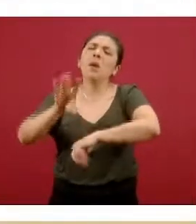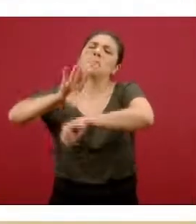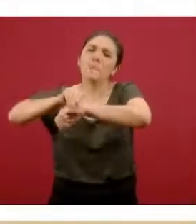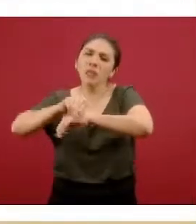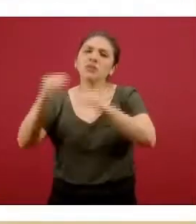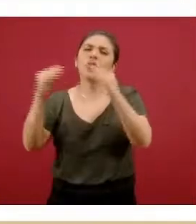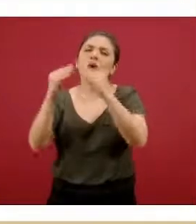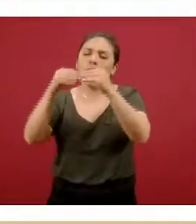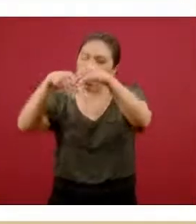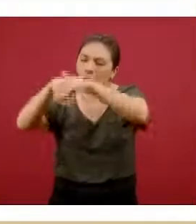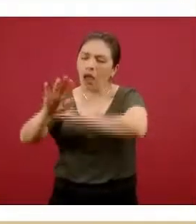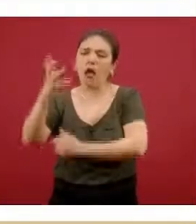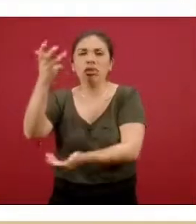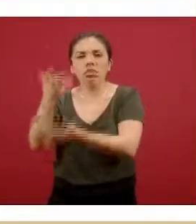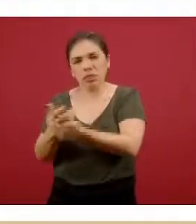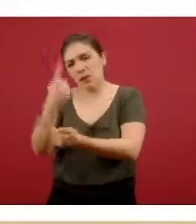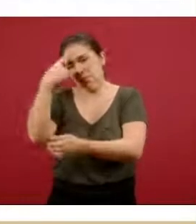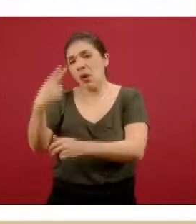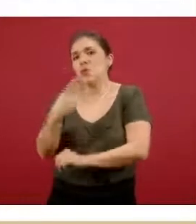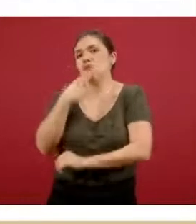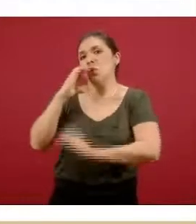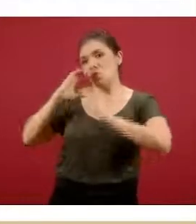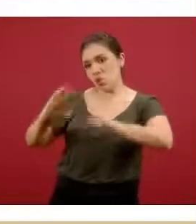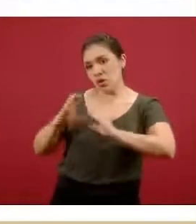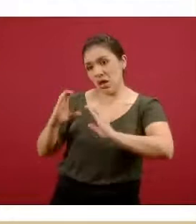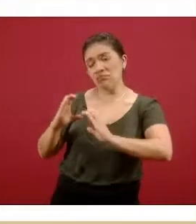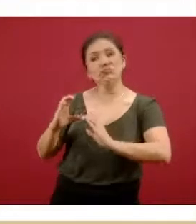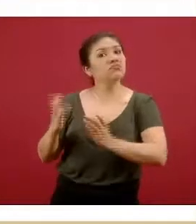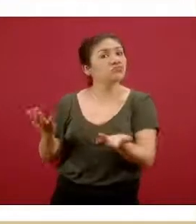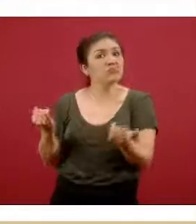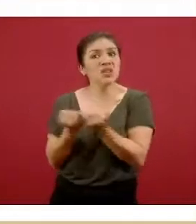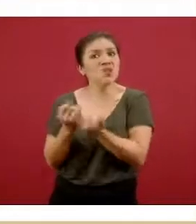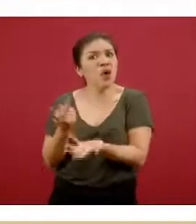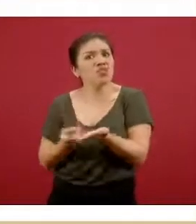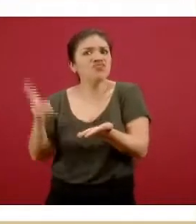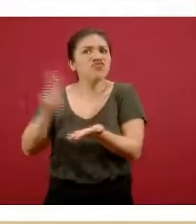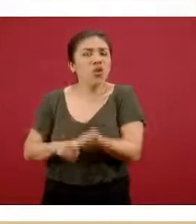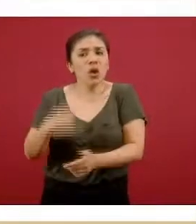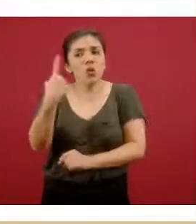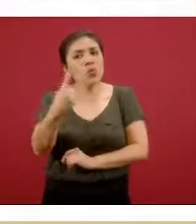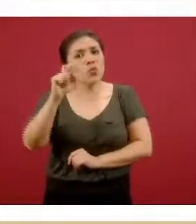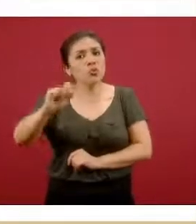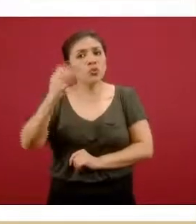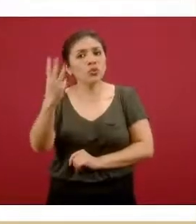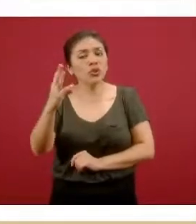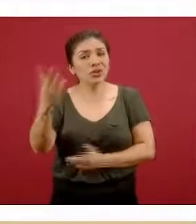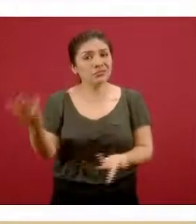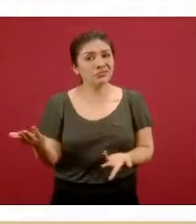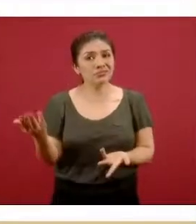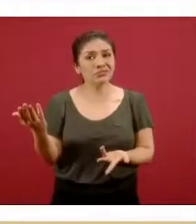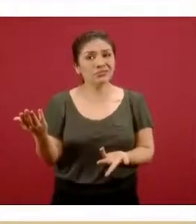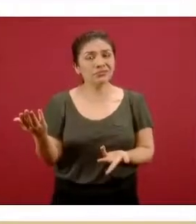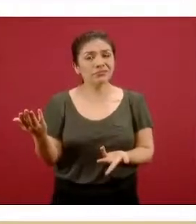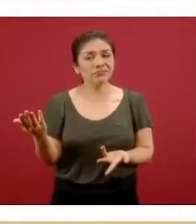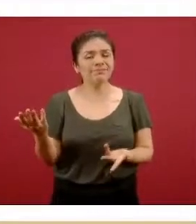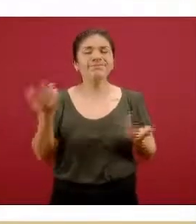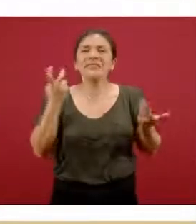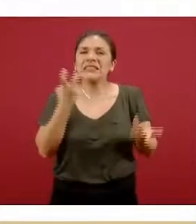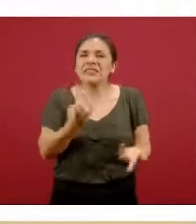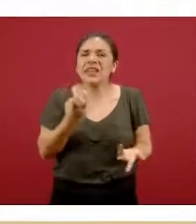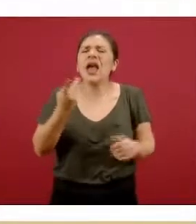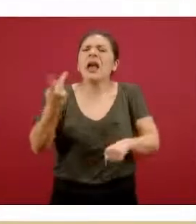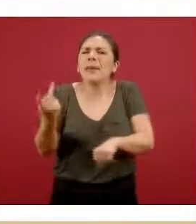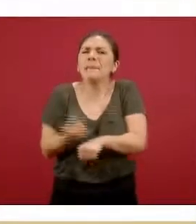permiso, que fue a resguardo a domicilio, fue también prácticamente del doble, es decir, del 1.3.